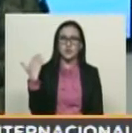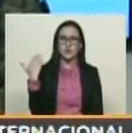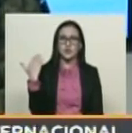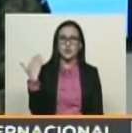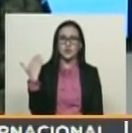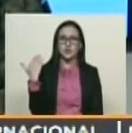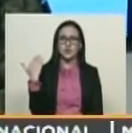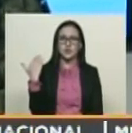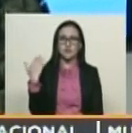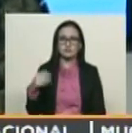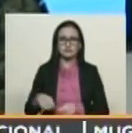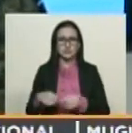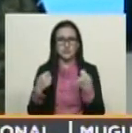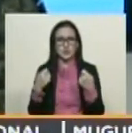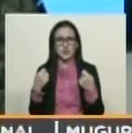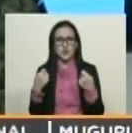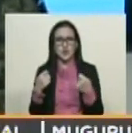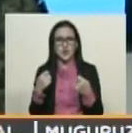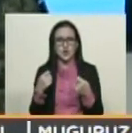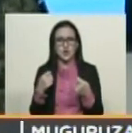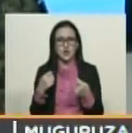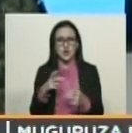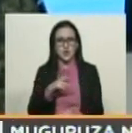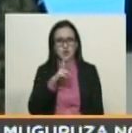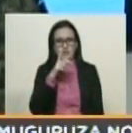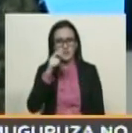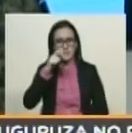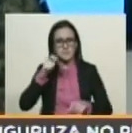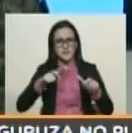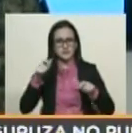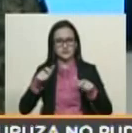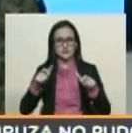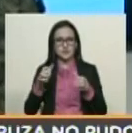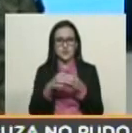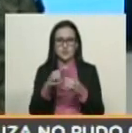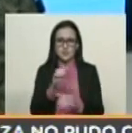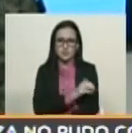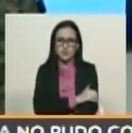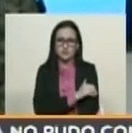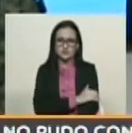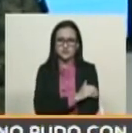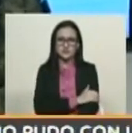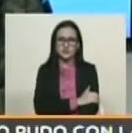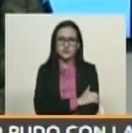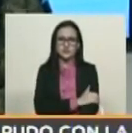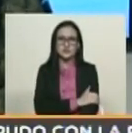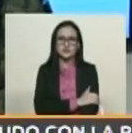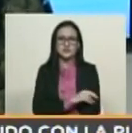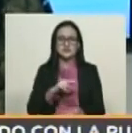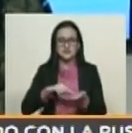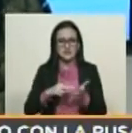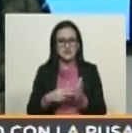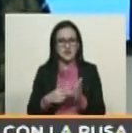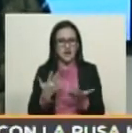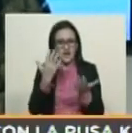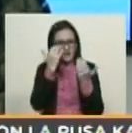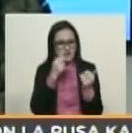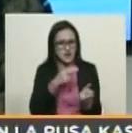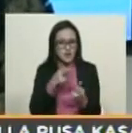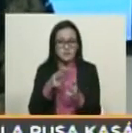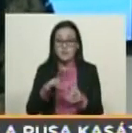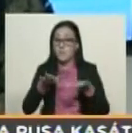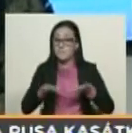finalidad de alertar de esta acción criminal que constituye una significativa señal que el terrorismo no ha